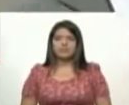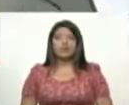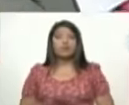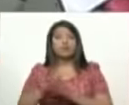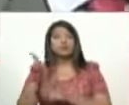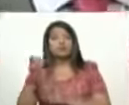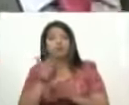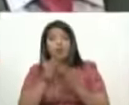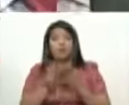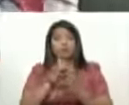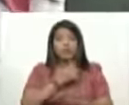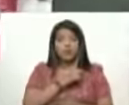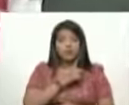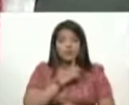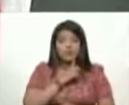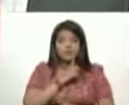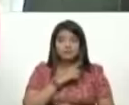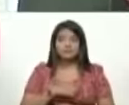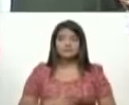postular nombre.